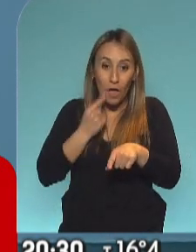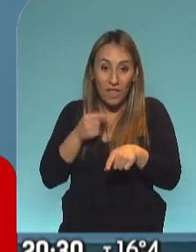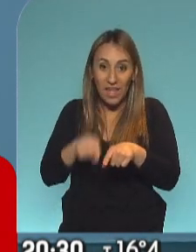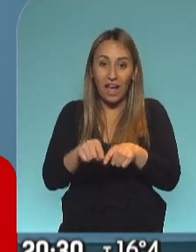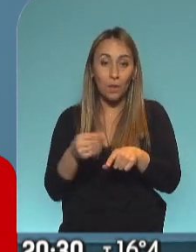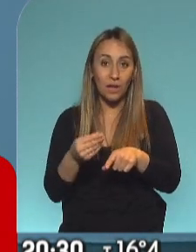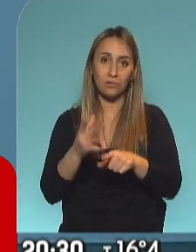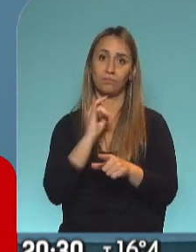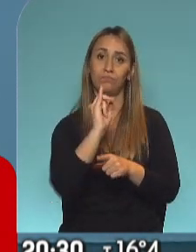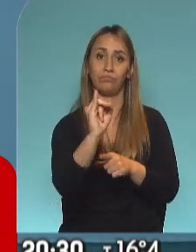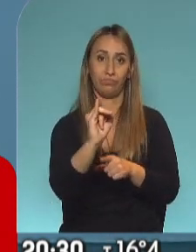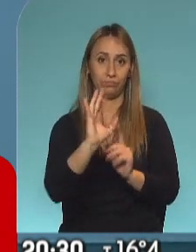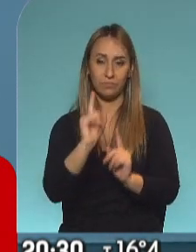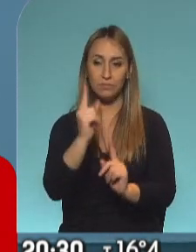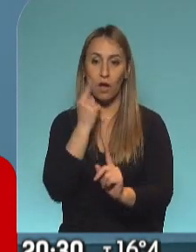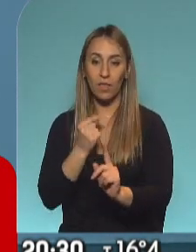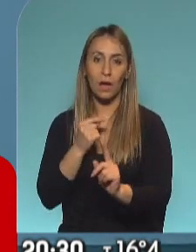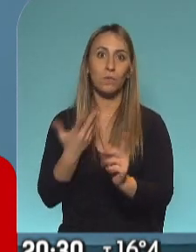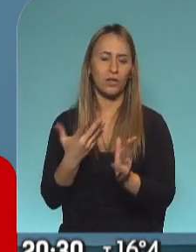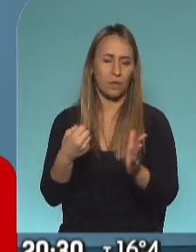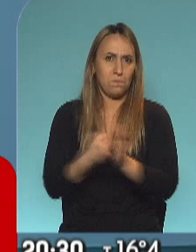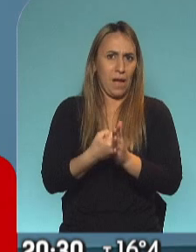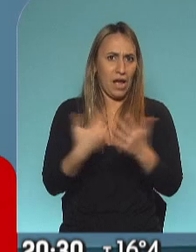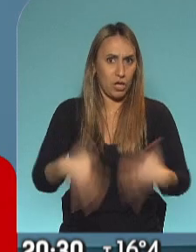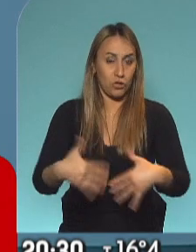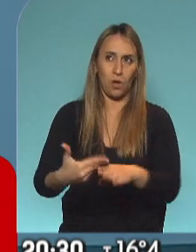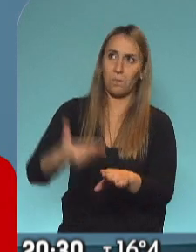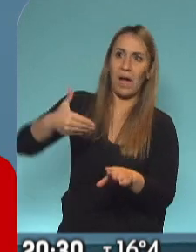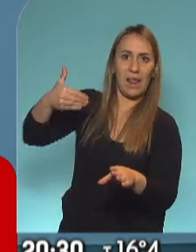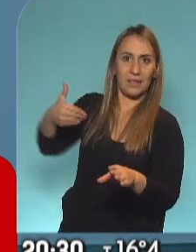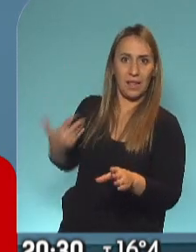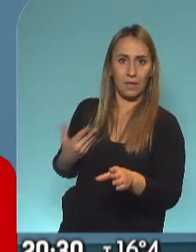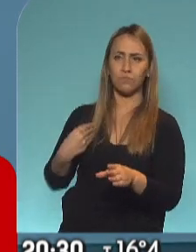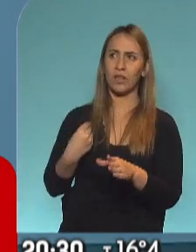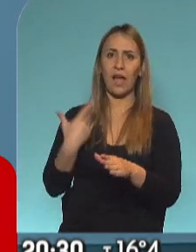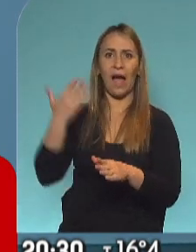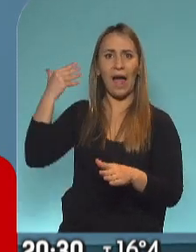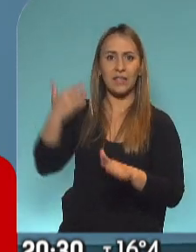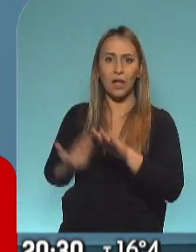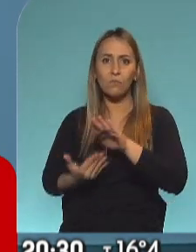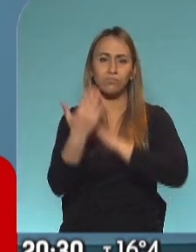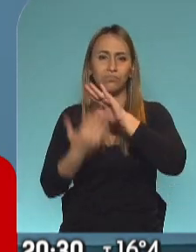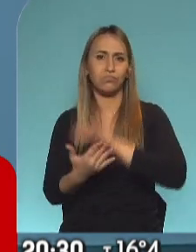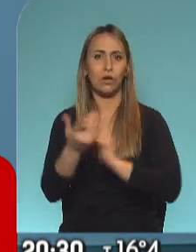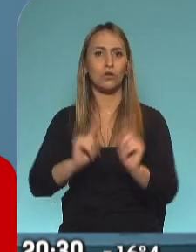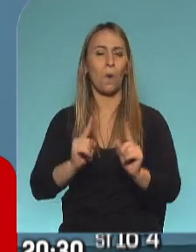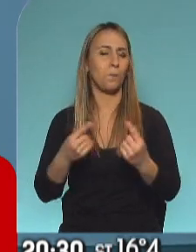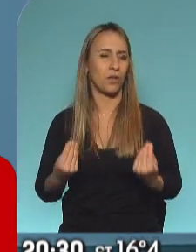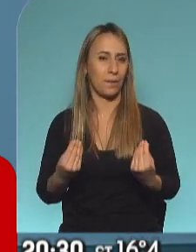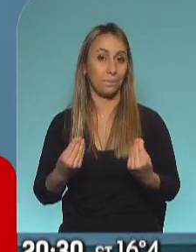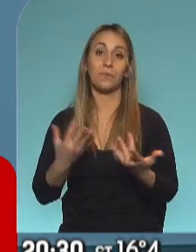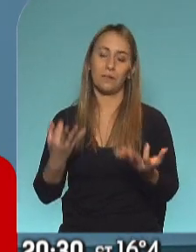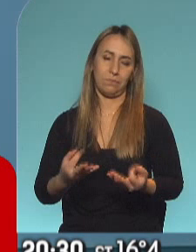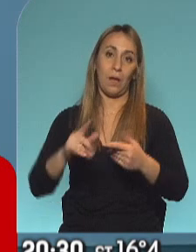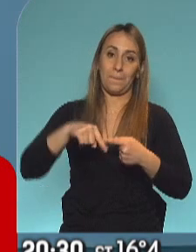eso el impacto fue muy fuerte hacia atrás, porque no se había cargado antes. Ahora vamos a ver desde el día de